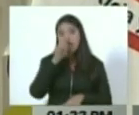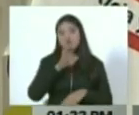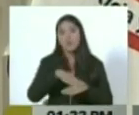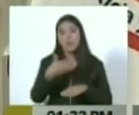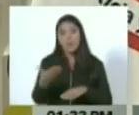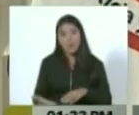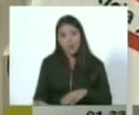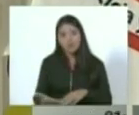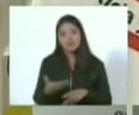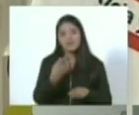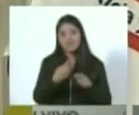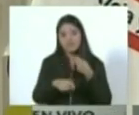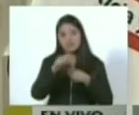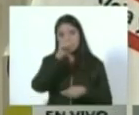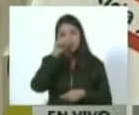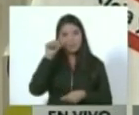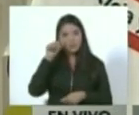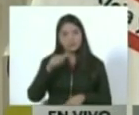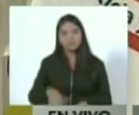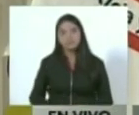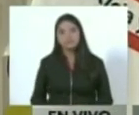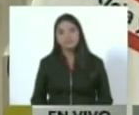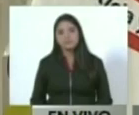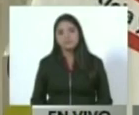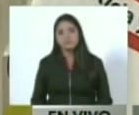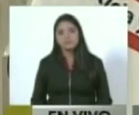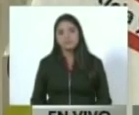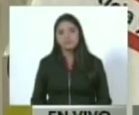de tráfico de drogas.